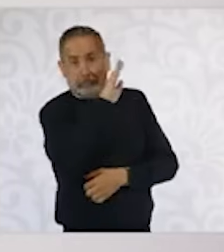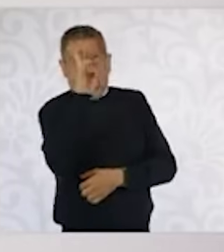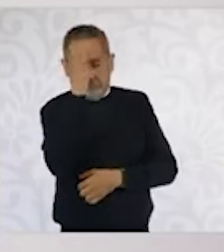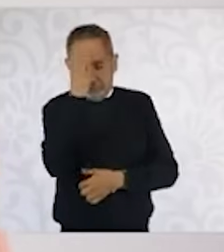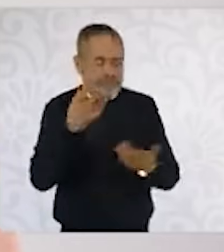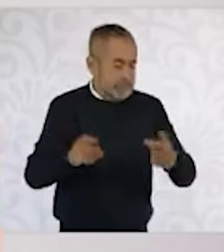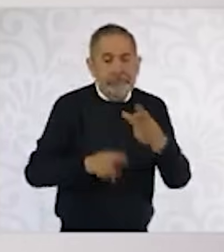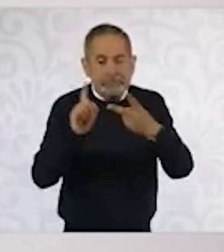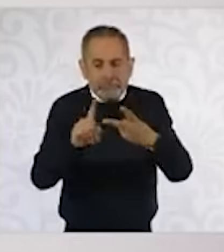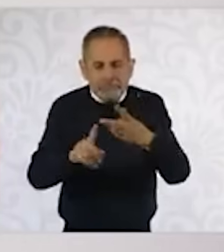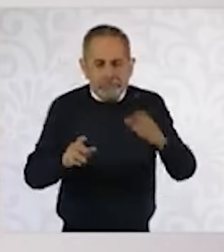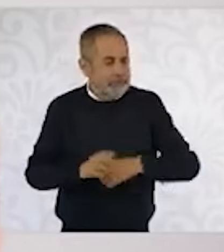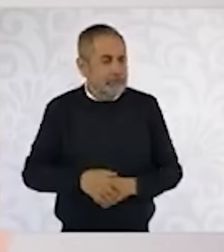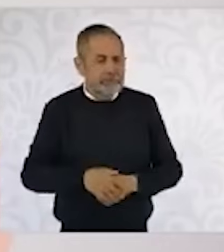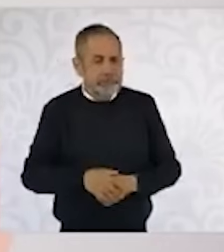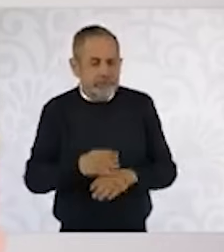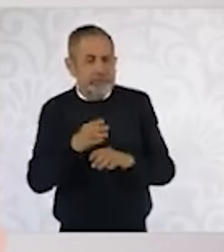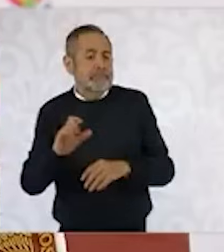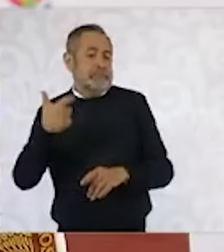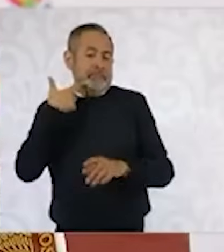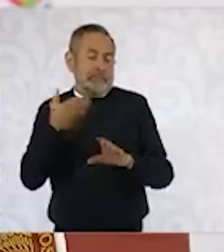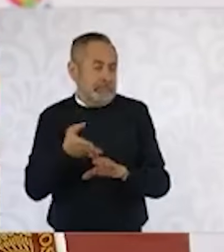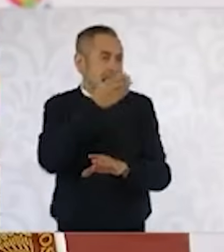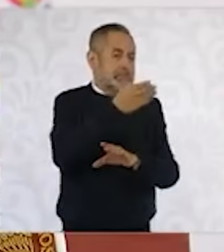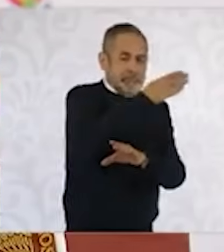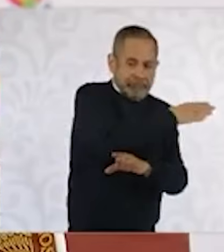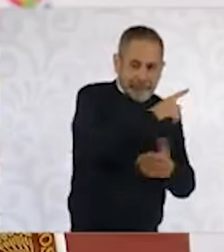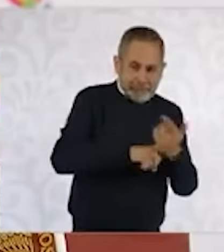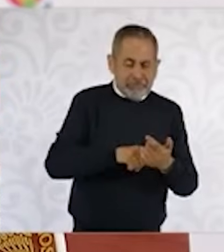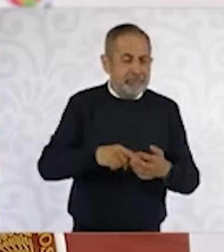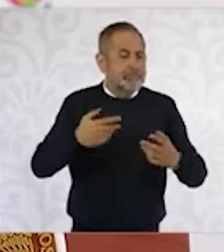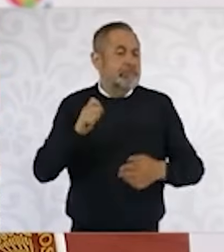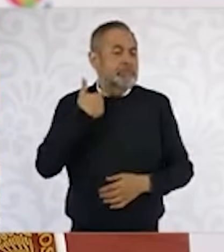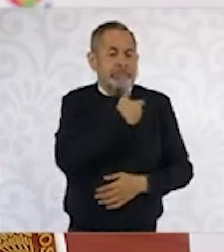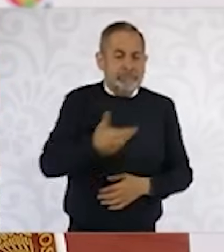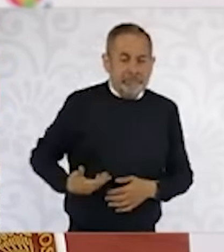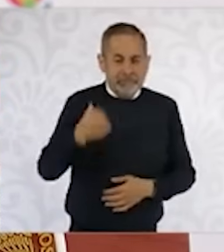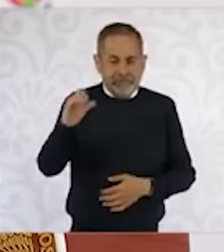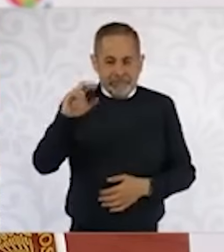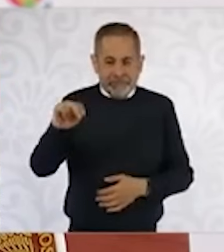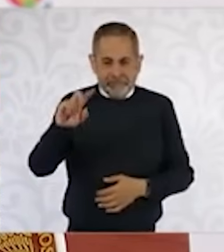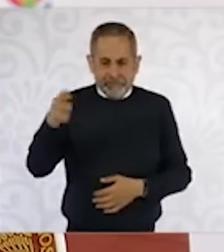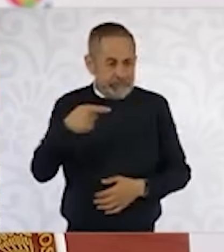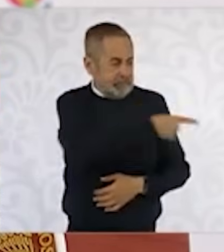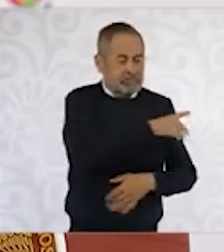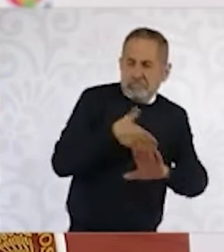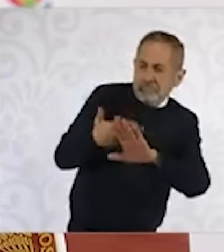punto, ¿por qué no criticaban a los anteriores presidentes de la Comisión Nacional de Derechos Humanos?